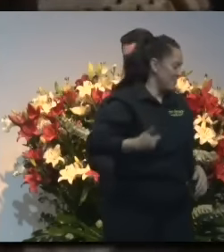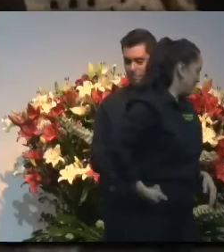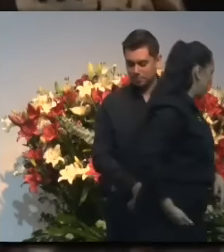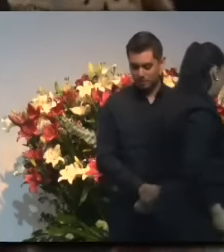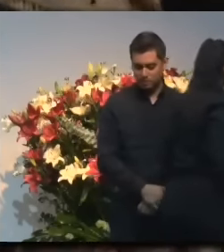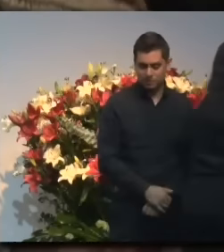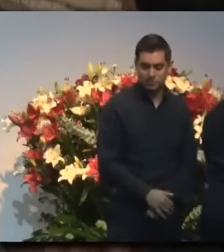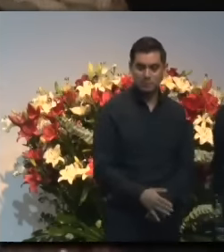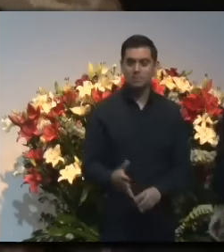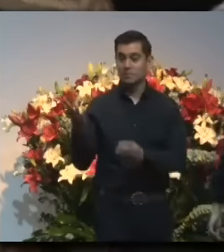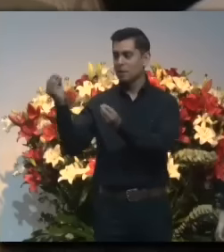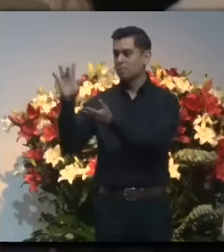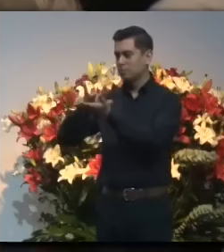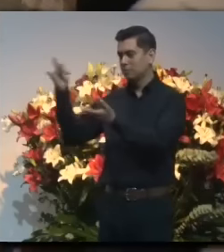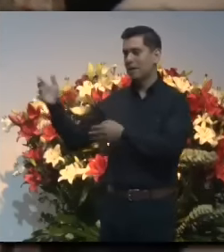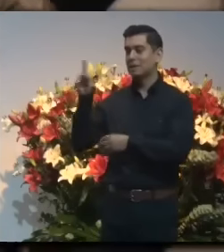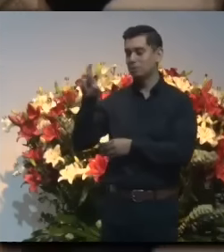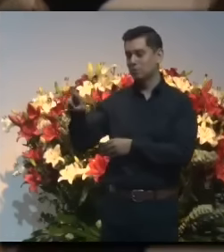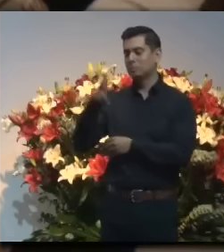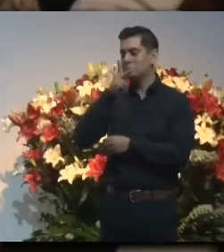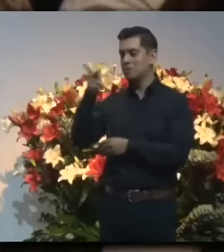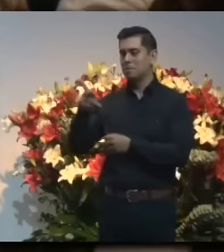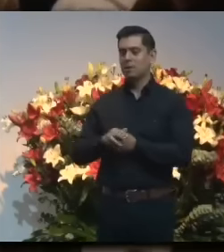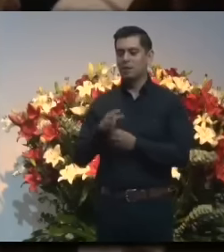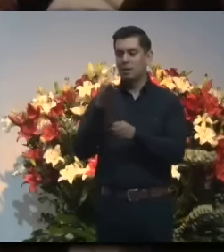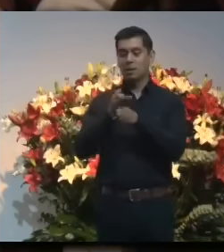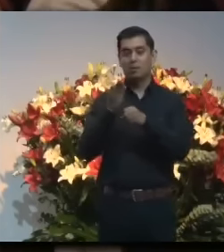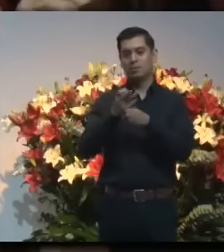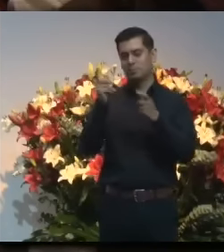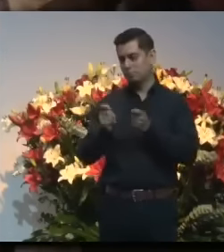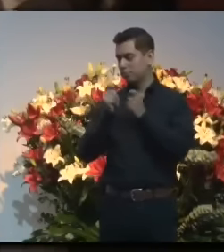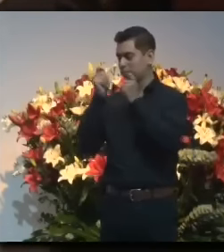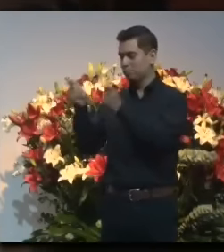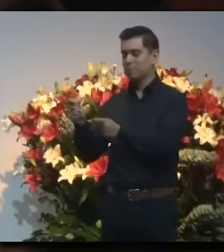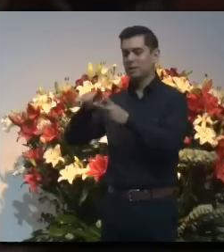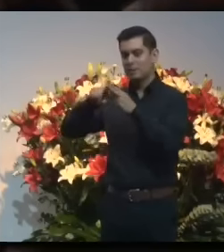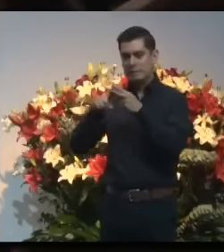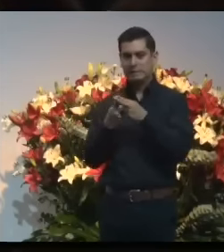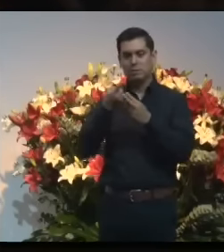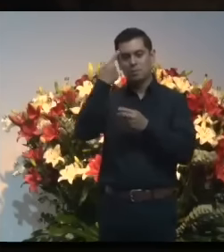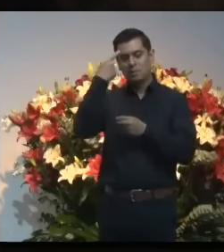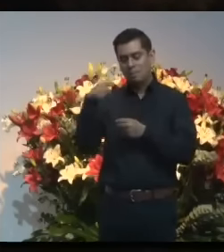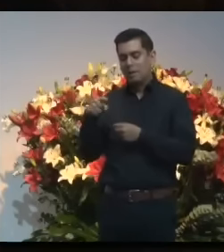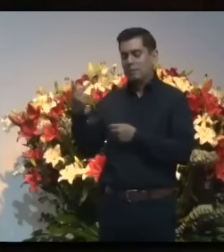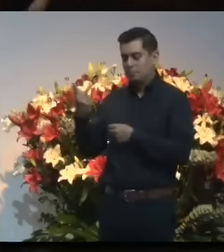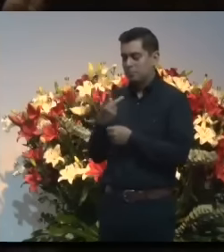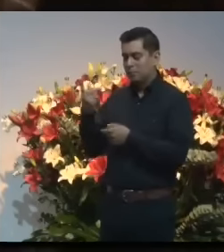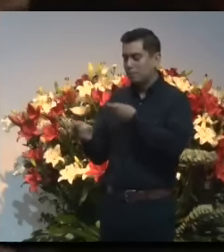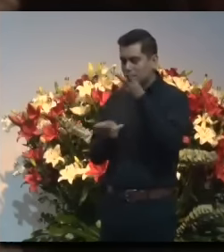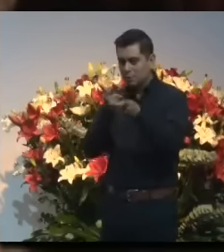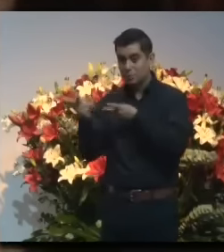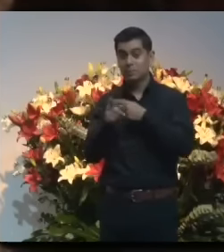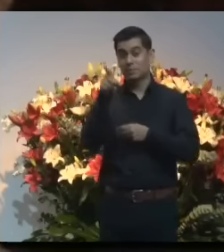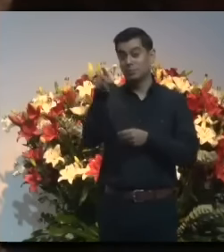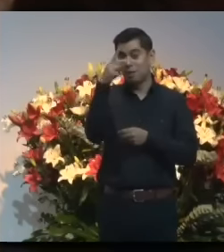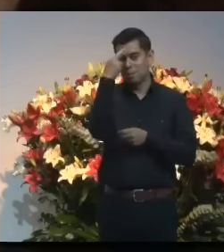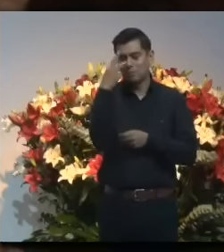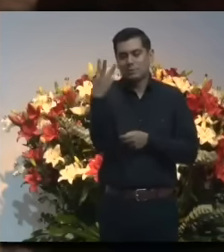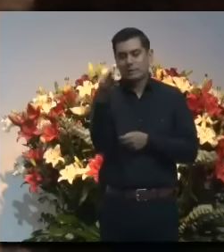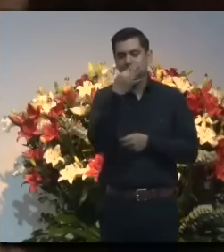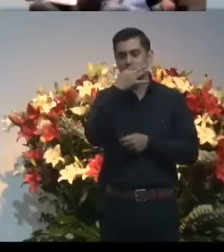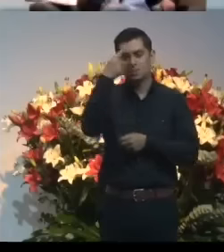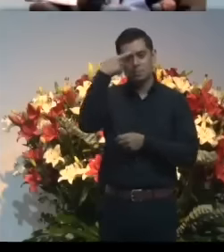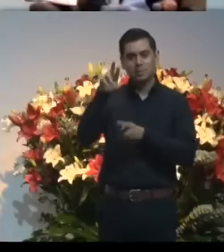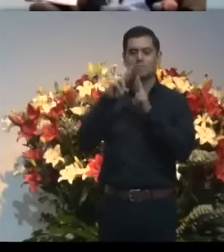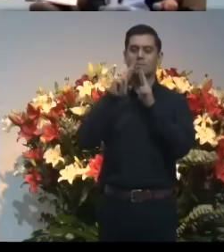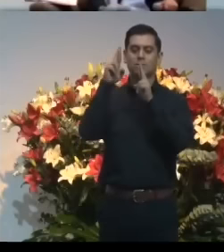Muchas gracias por tus palabras, Xochitl. Ahora, Patricia y yo daremos inicio a la primera sesión de preguntas. Te recordamos que tienes hasta 3 minutos